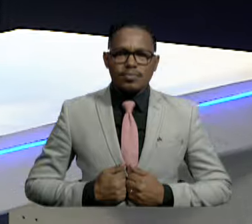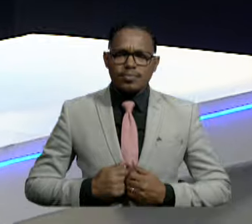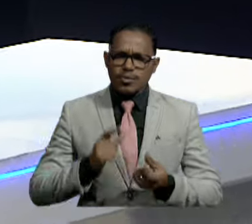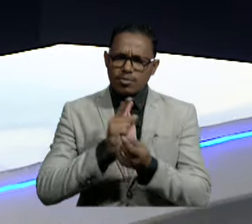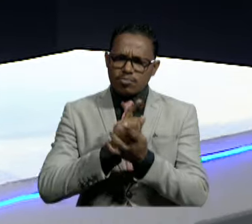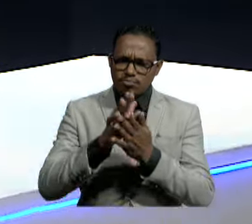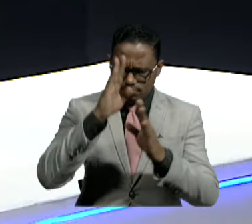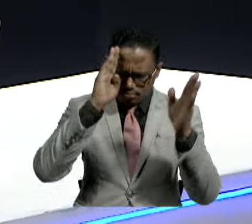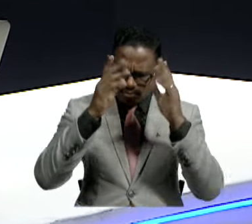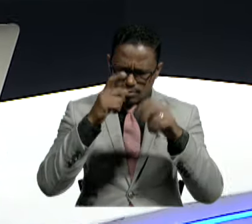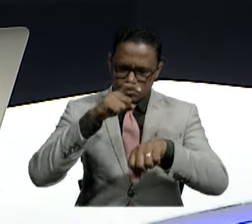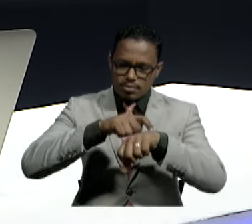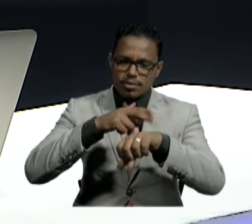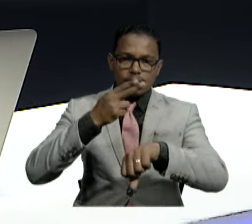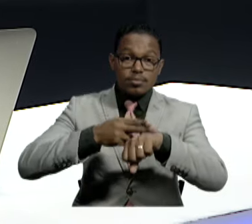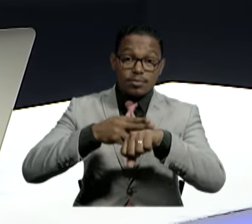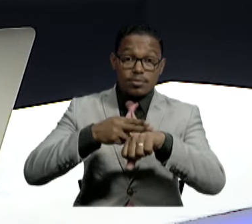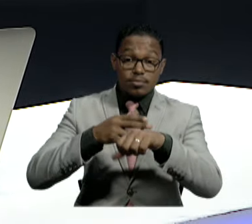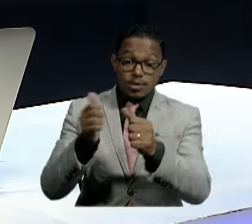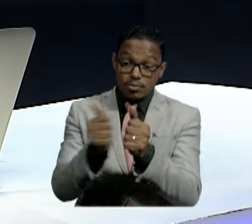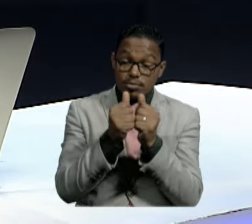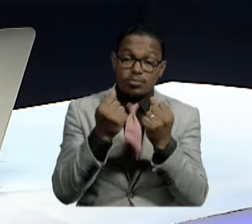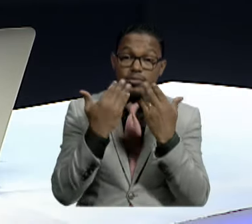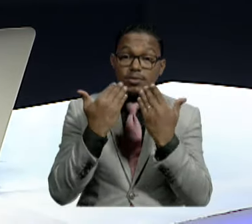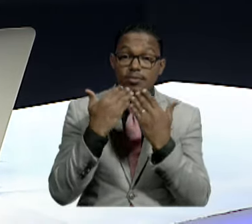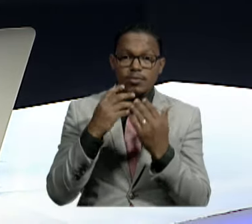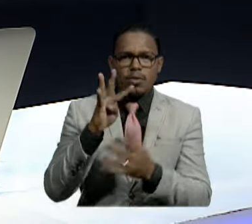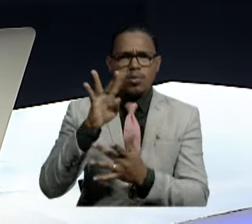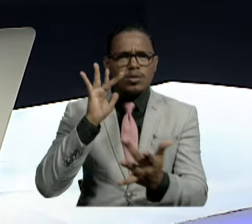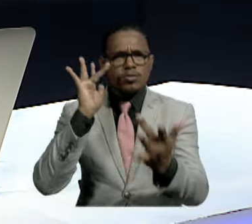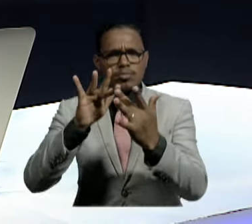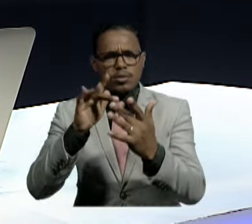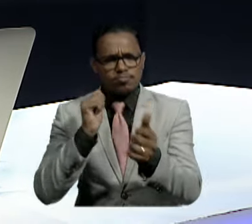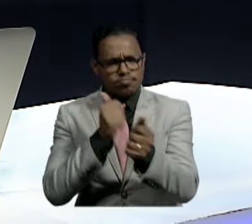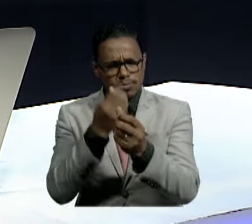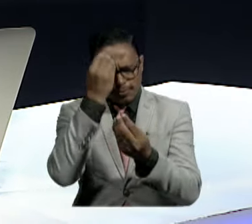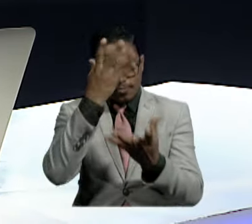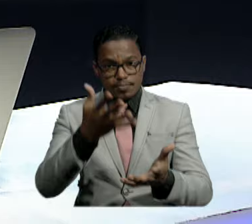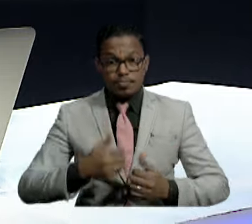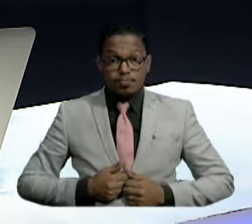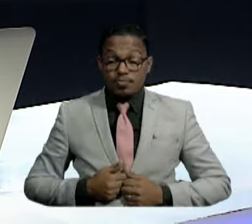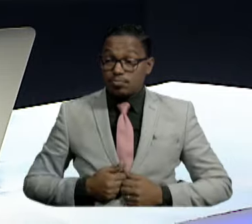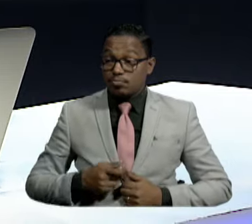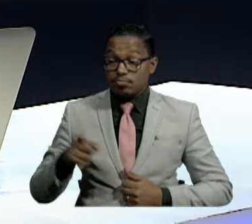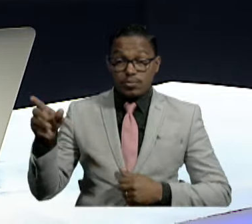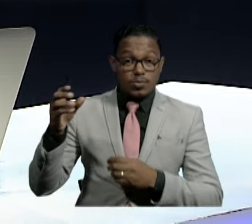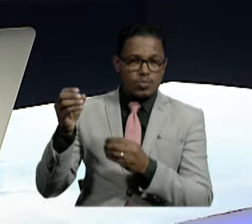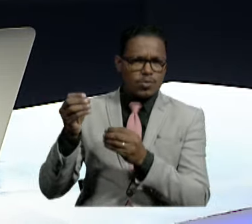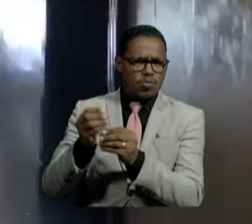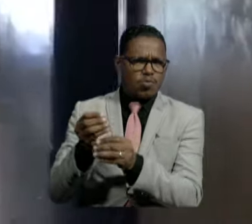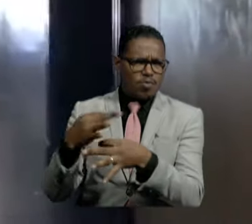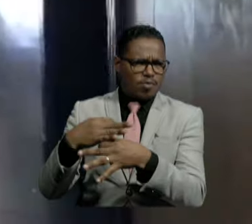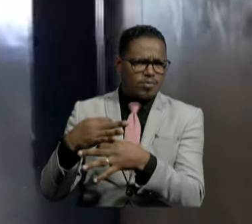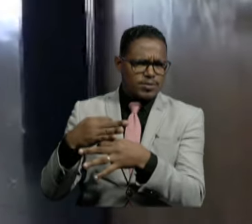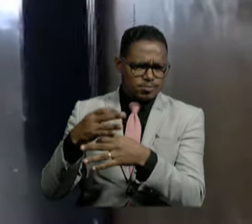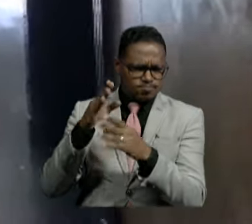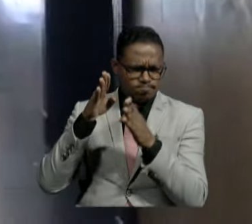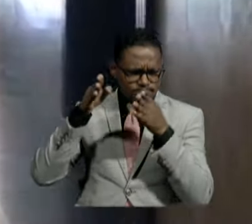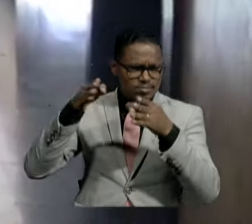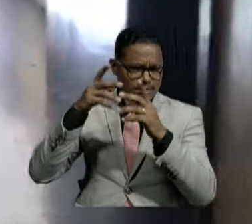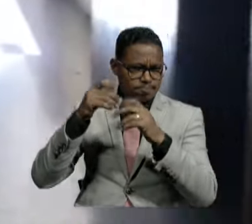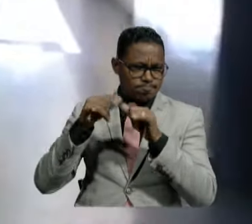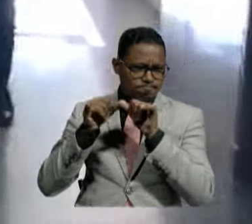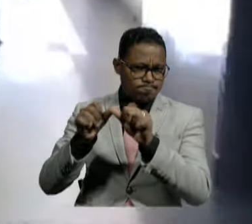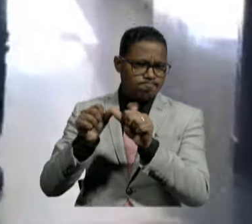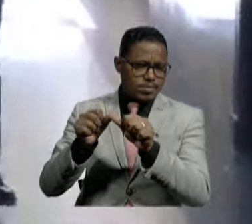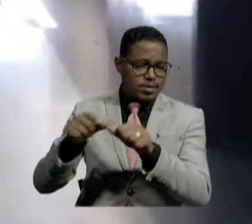Un gusto saludarlos a esta hora de la tarde. Gracias por acompañarnos. El 4 conecta con una actualización informativa. La Oficina de Atención Permanente del Palacio de Justicia del